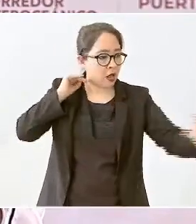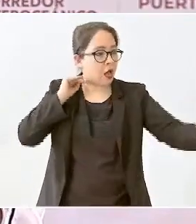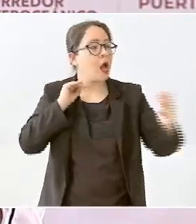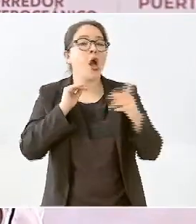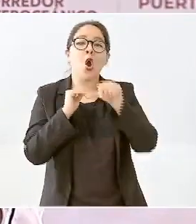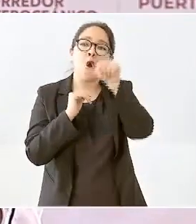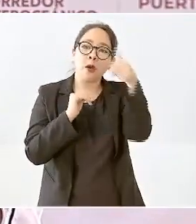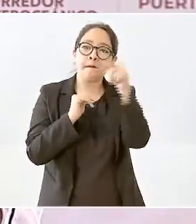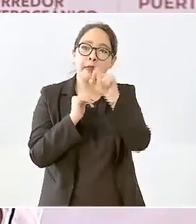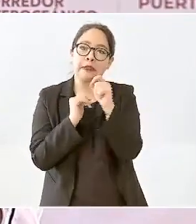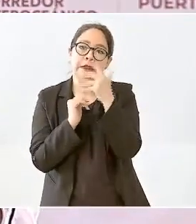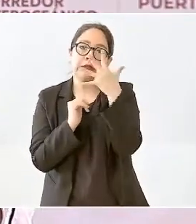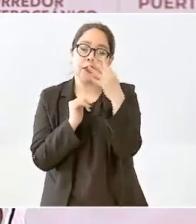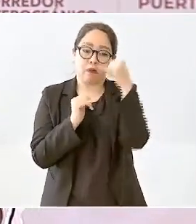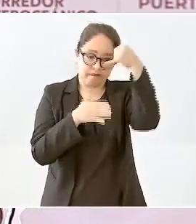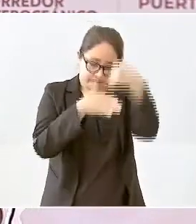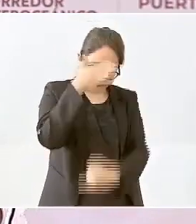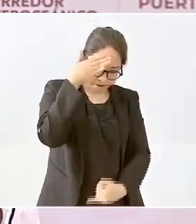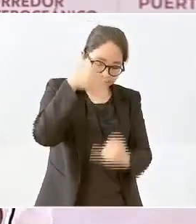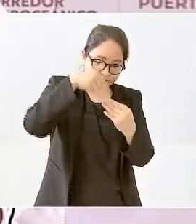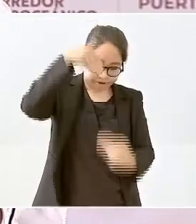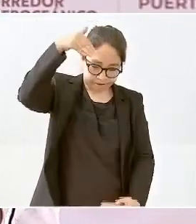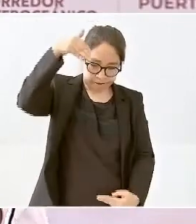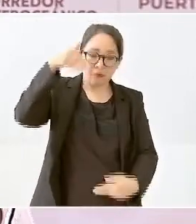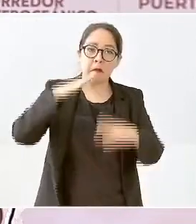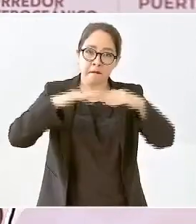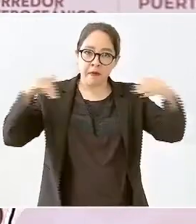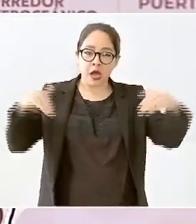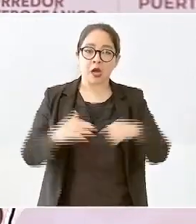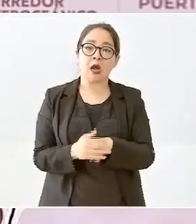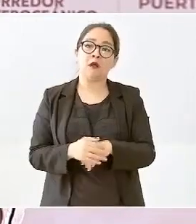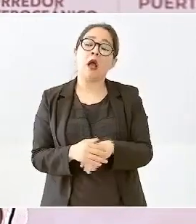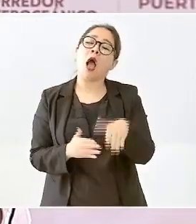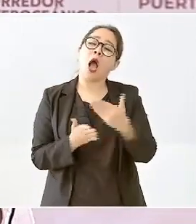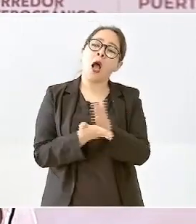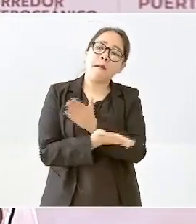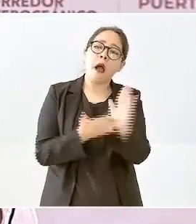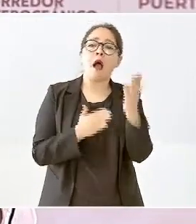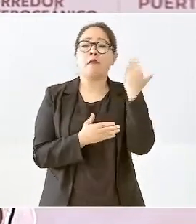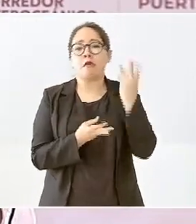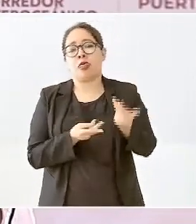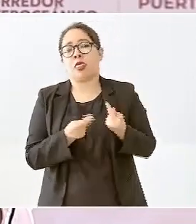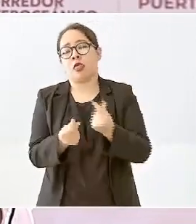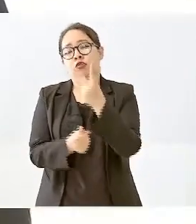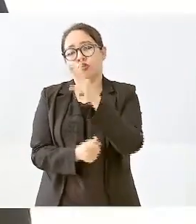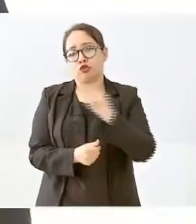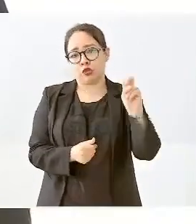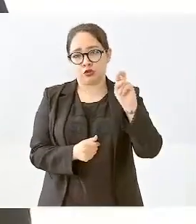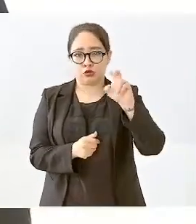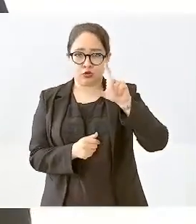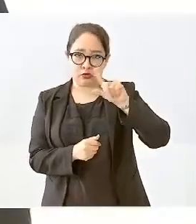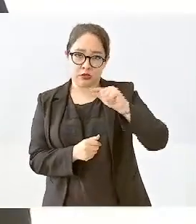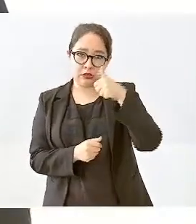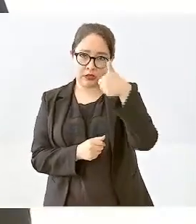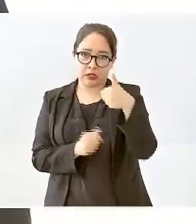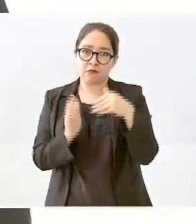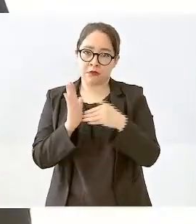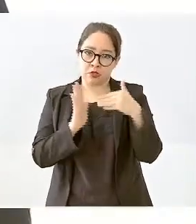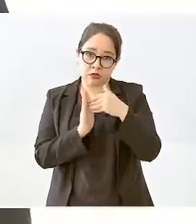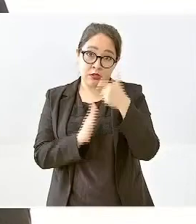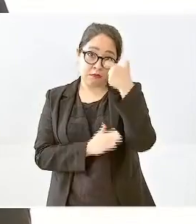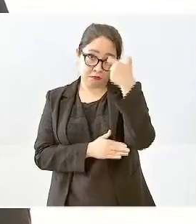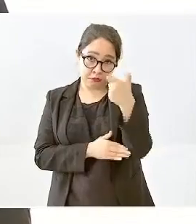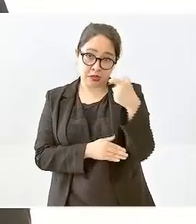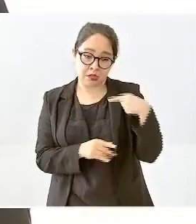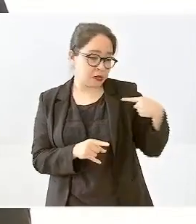de 25 metros de profundidad. Hemos invertido 276 millones de pesos hasta la fecha y esta